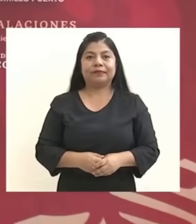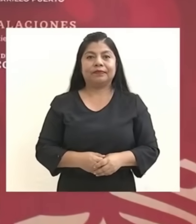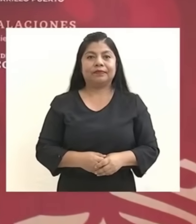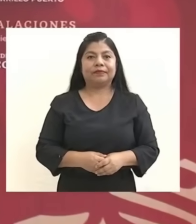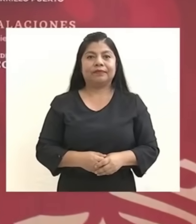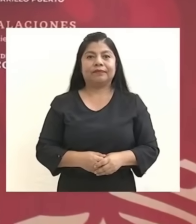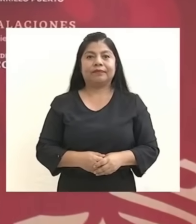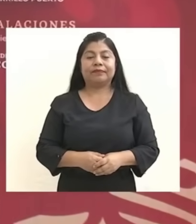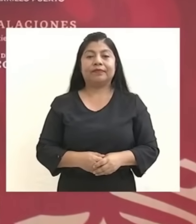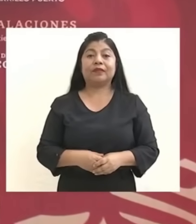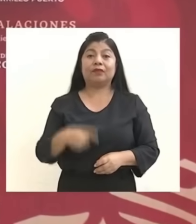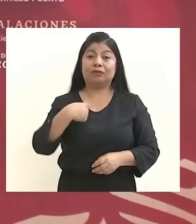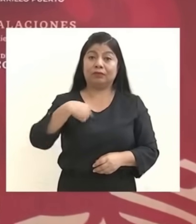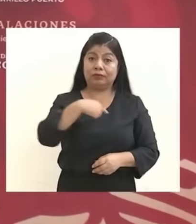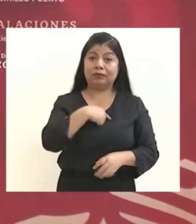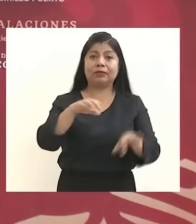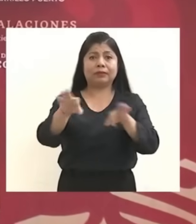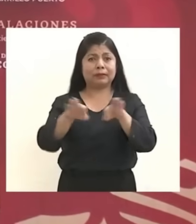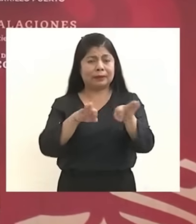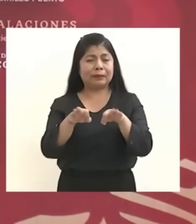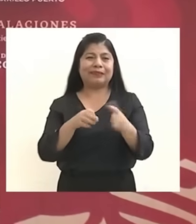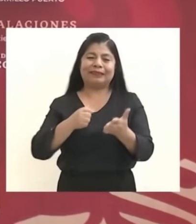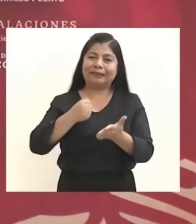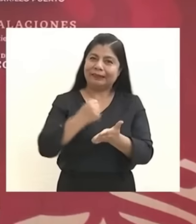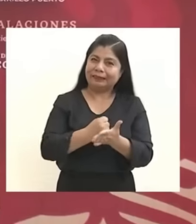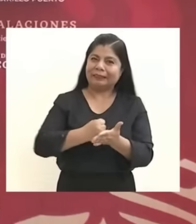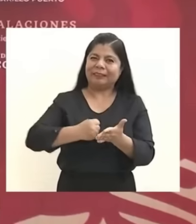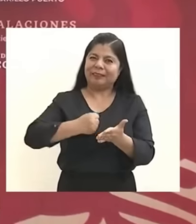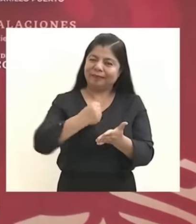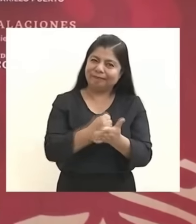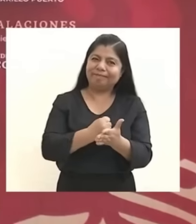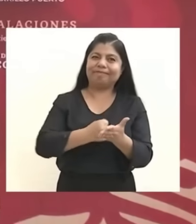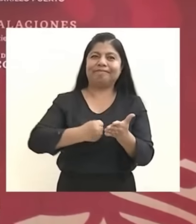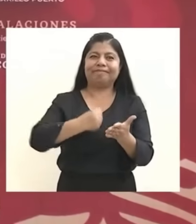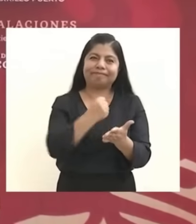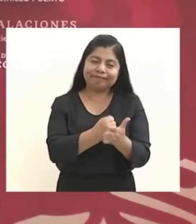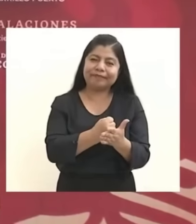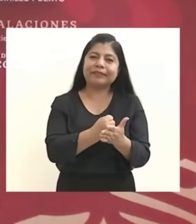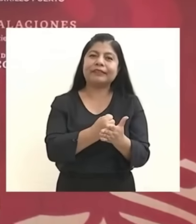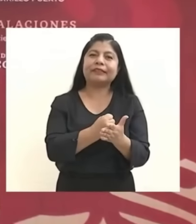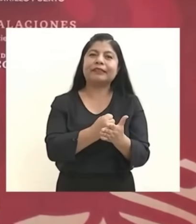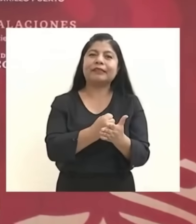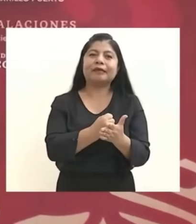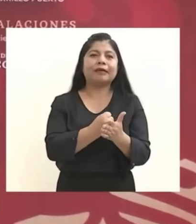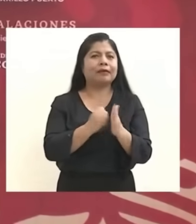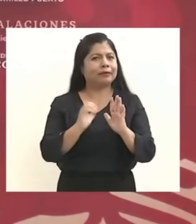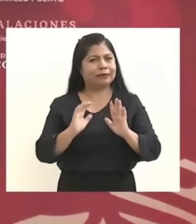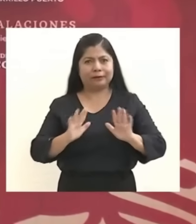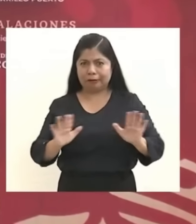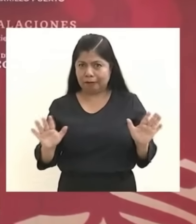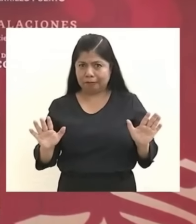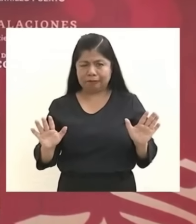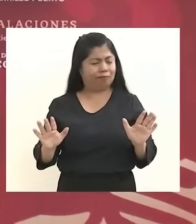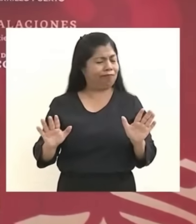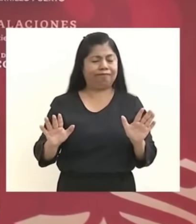esta lucha ha sido y seguirá siendo para el bien de todos,